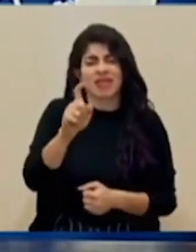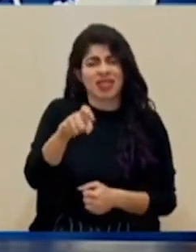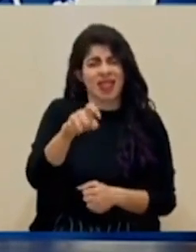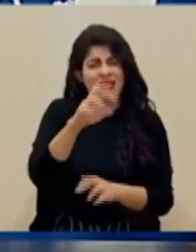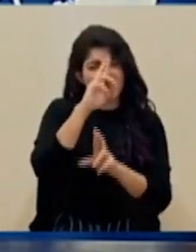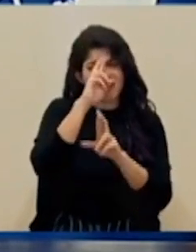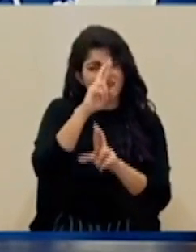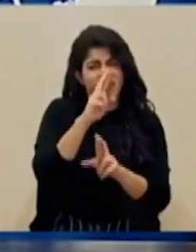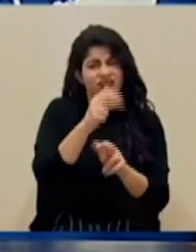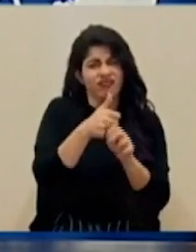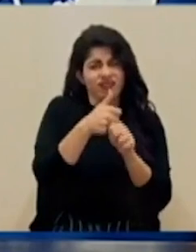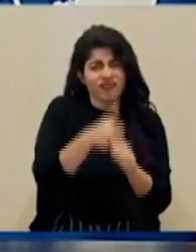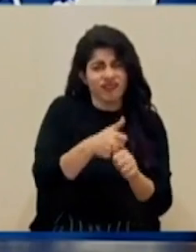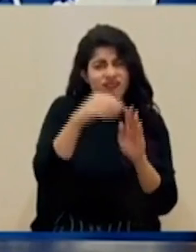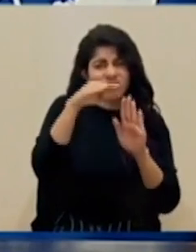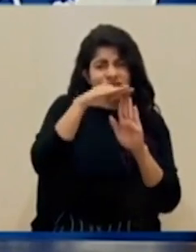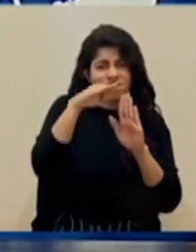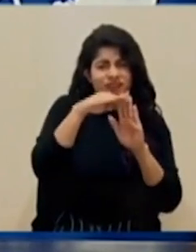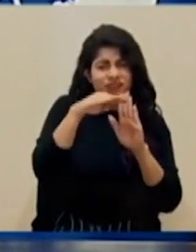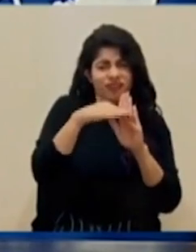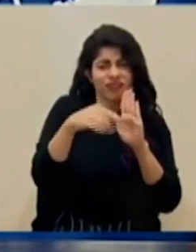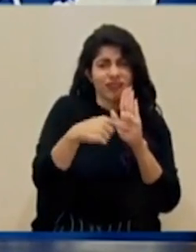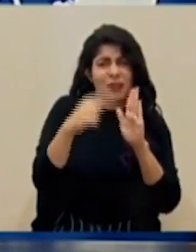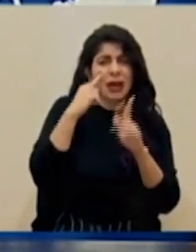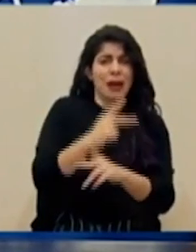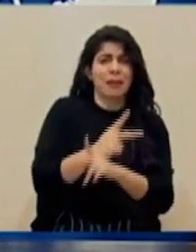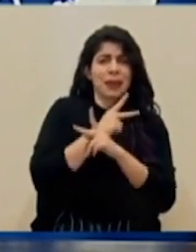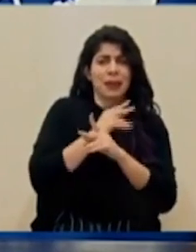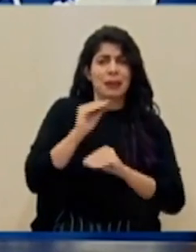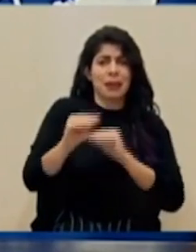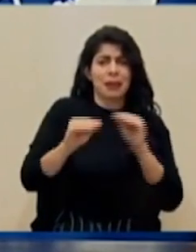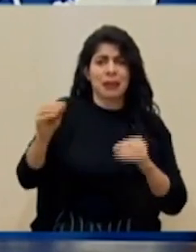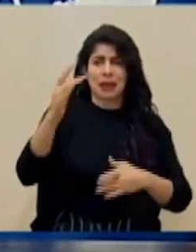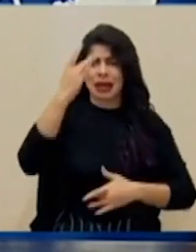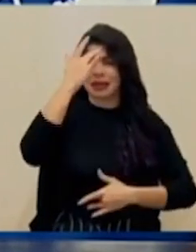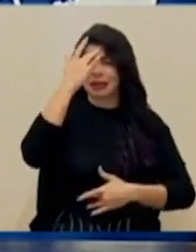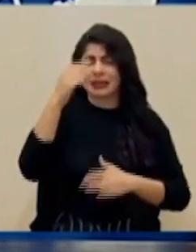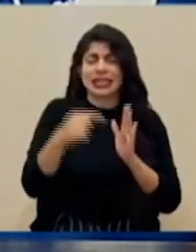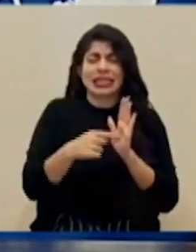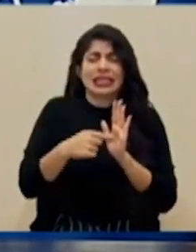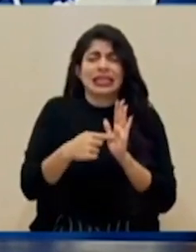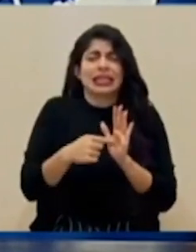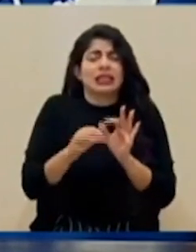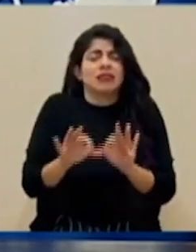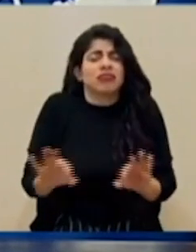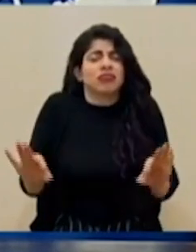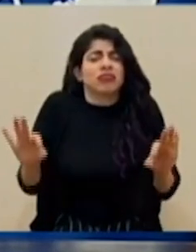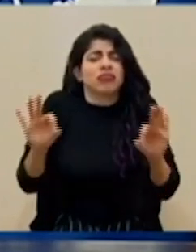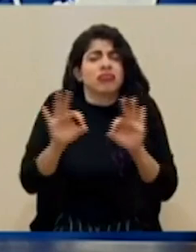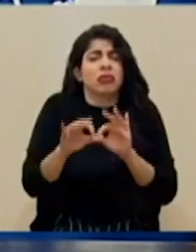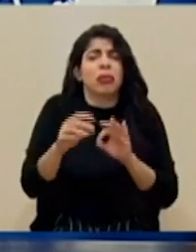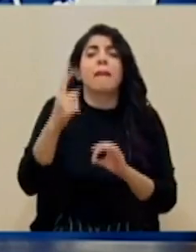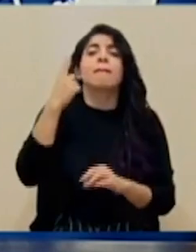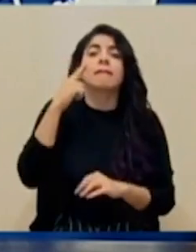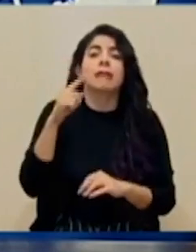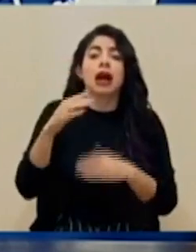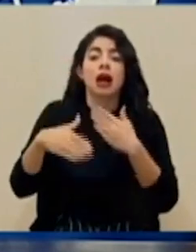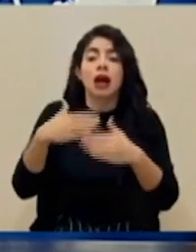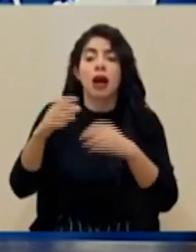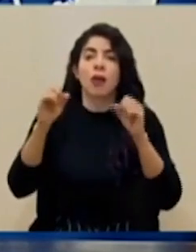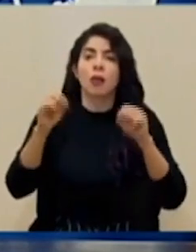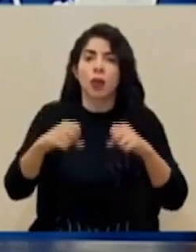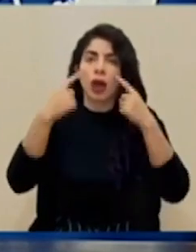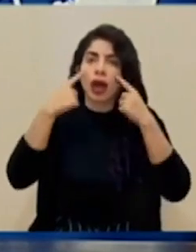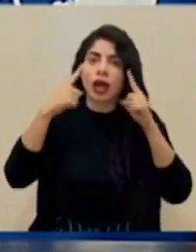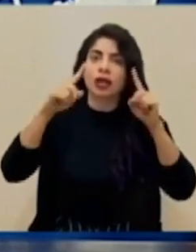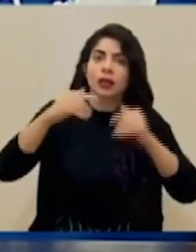los protocolos de prevención del contagio. Eso es absolutamente crítico para que podamos ser exitosos en este